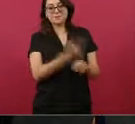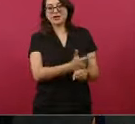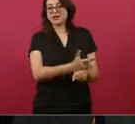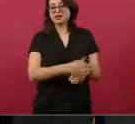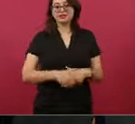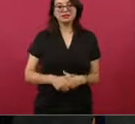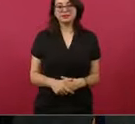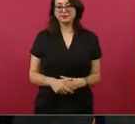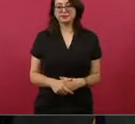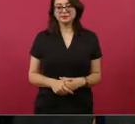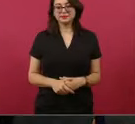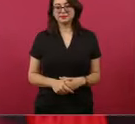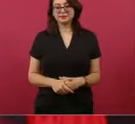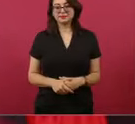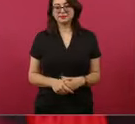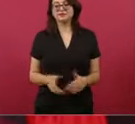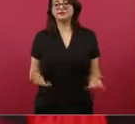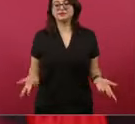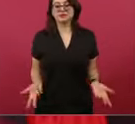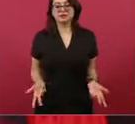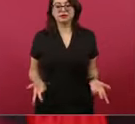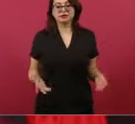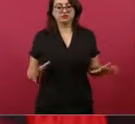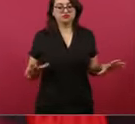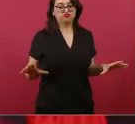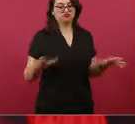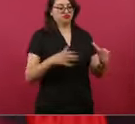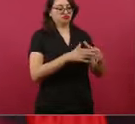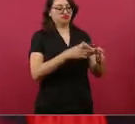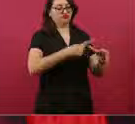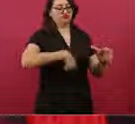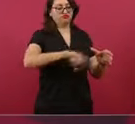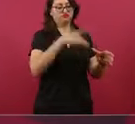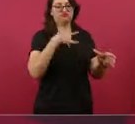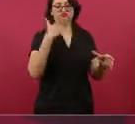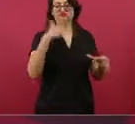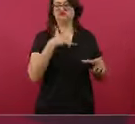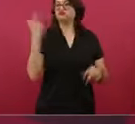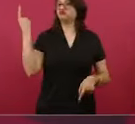México, que se sentían los dueños de México.